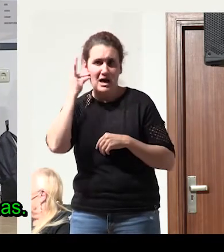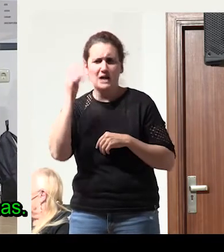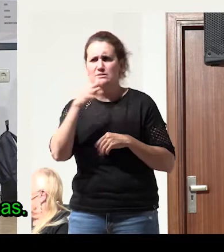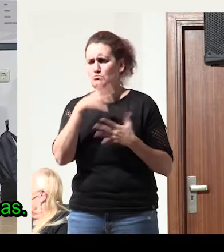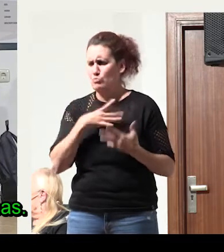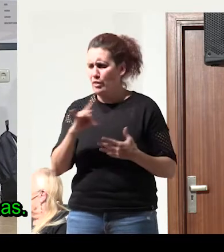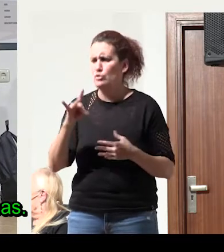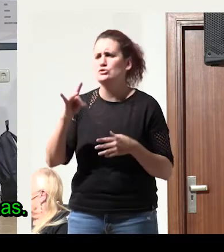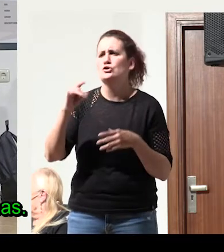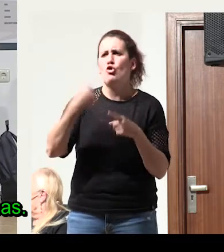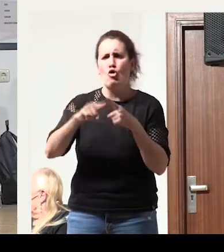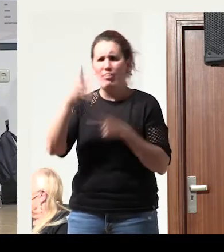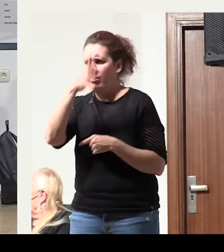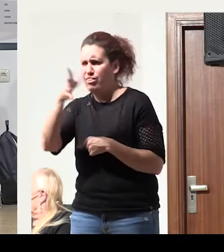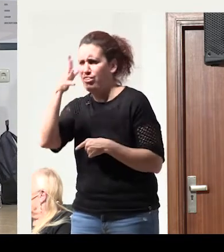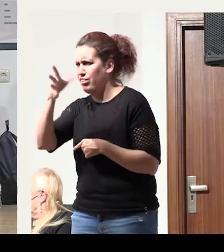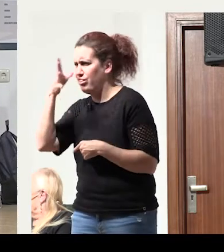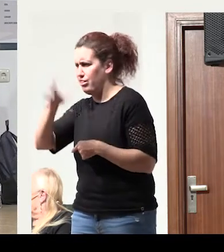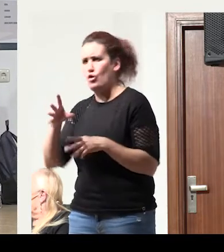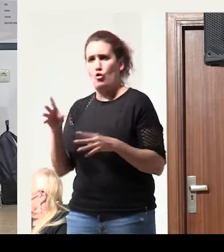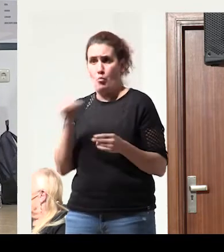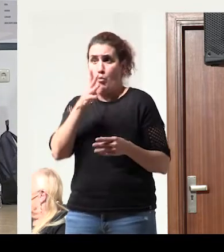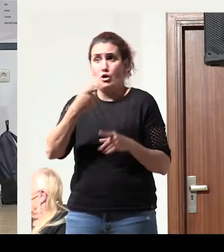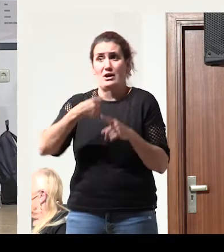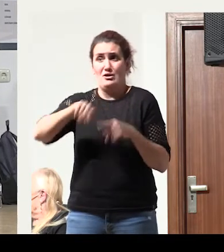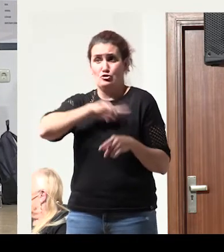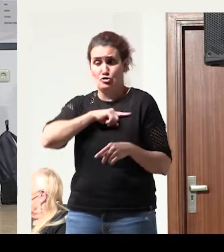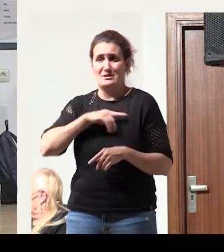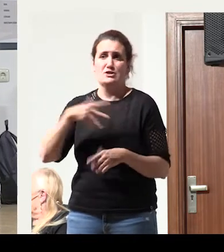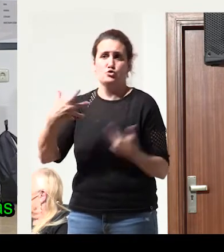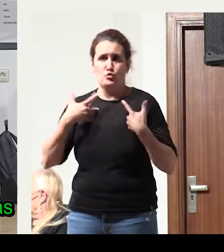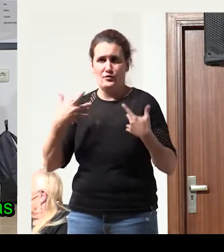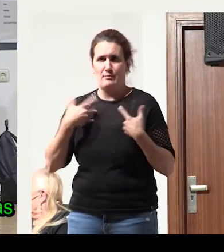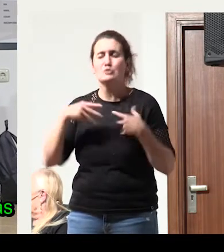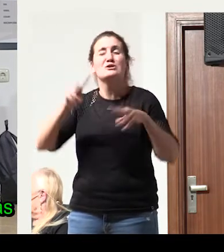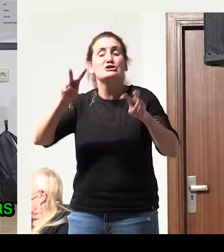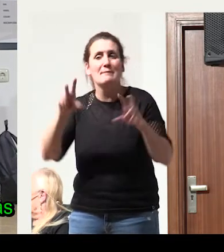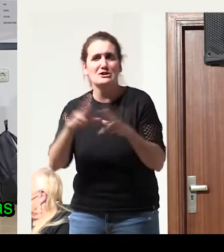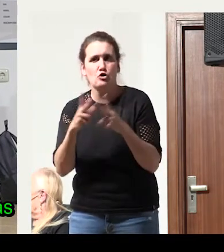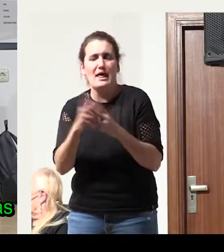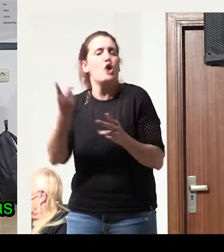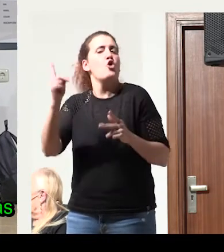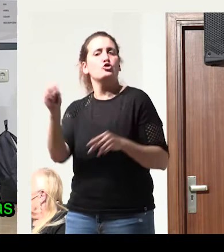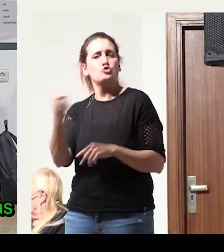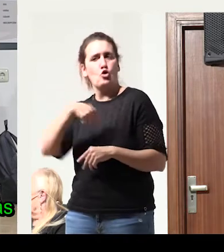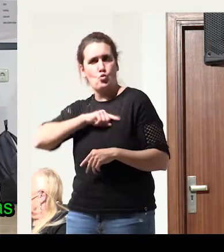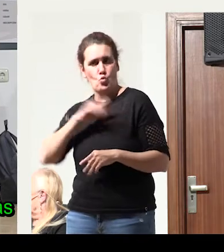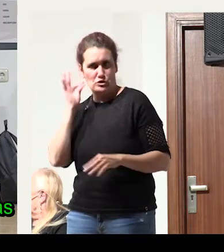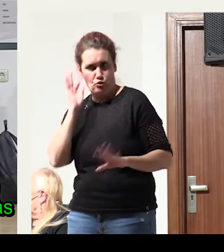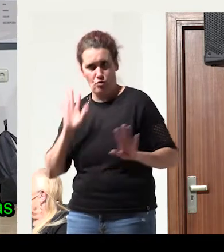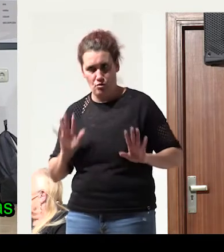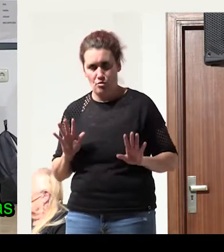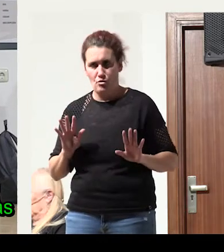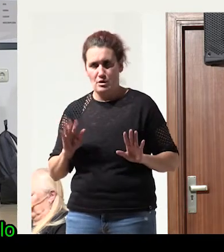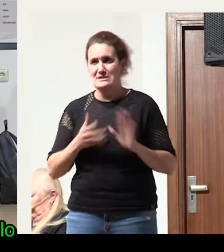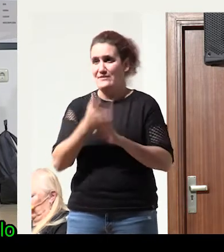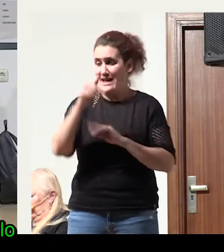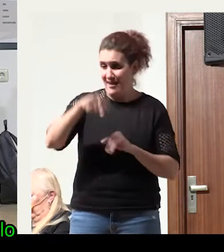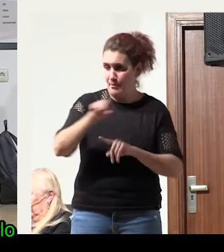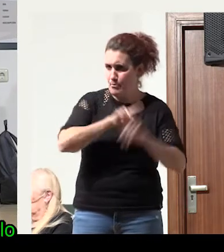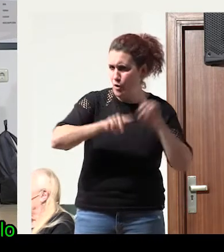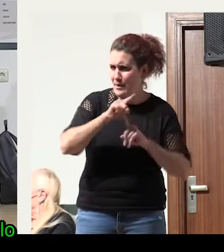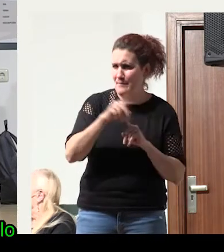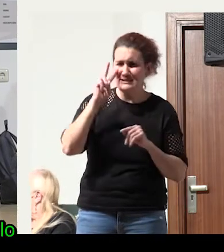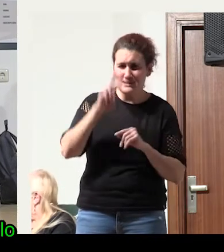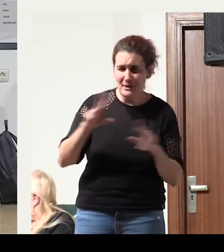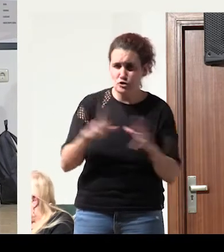sí, nosotras lo sufrimos, pero es un tema social, no es un tema nuestro. En nosotras se ven problemas que tiene toda la sociedad. Pero de la misma